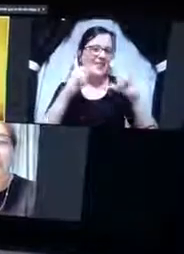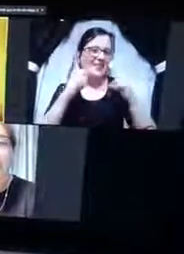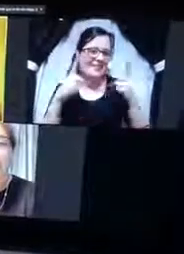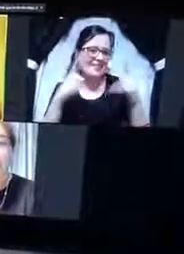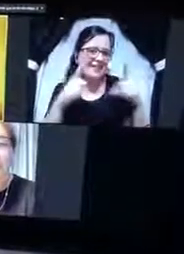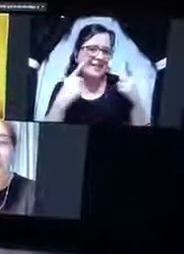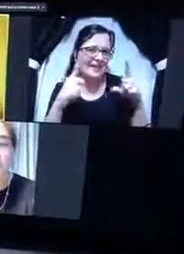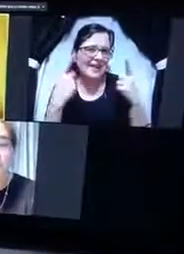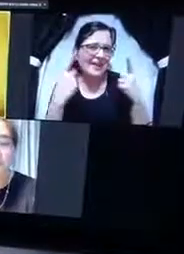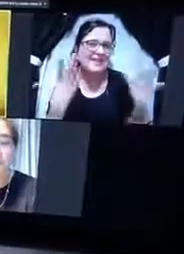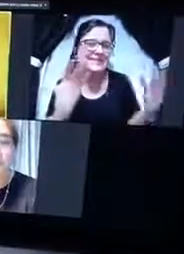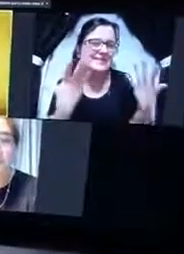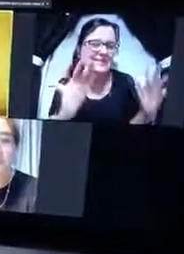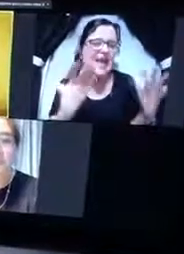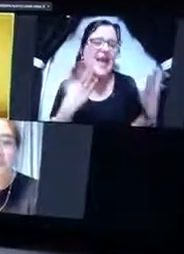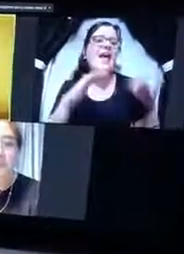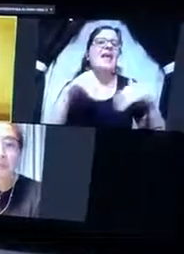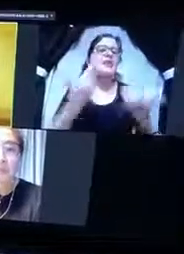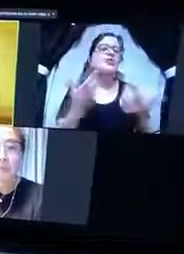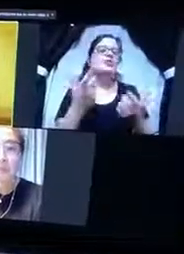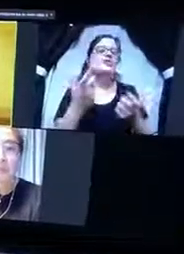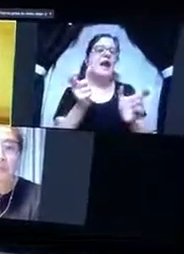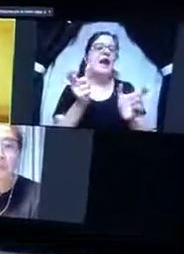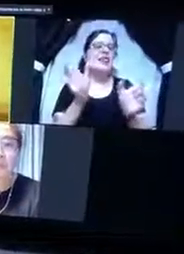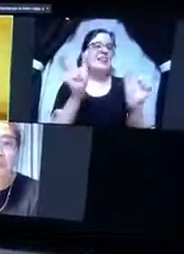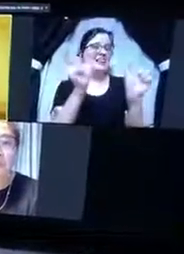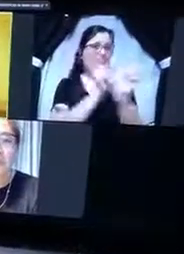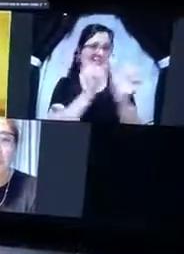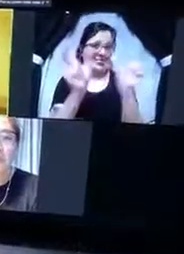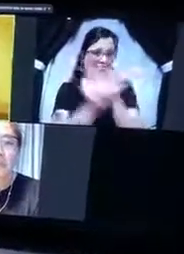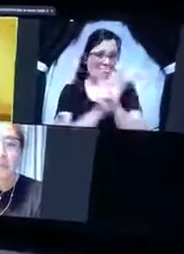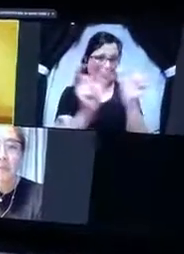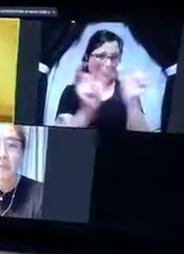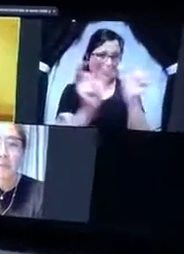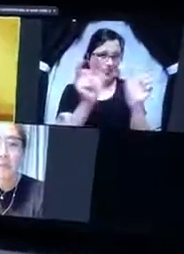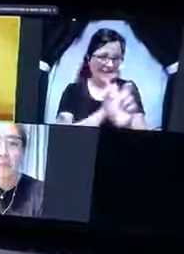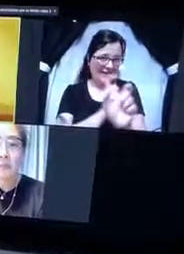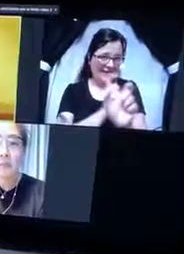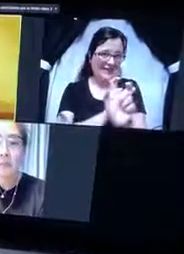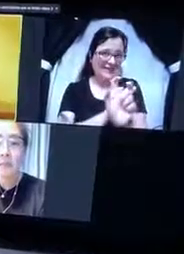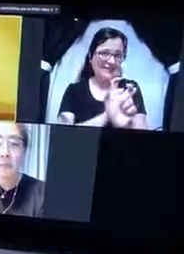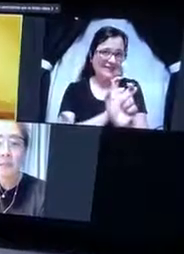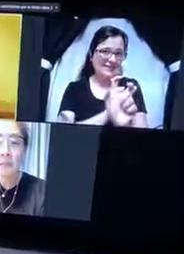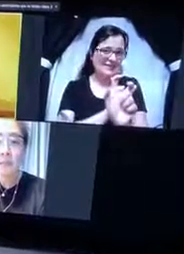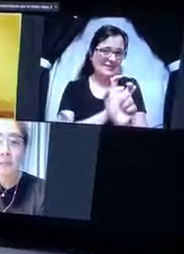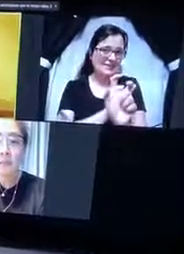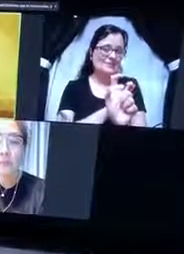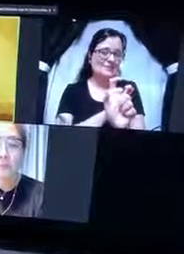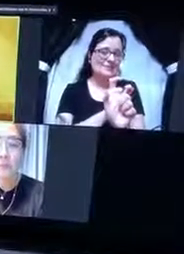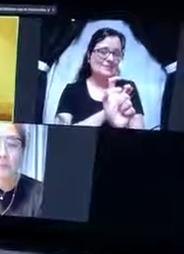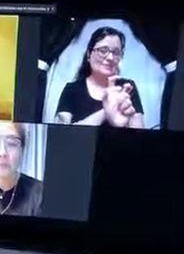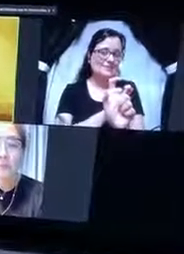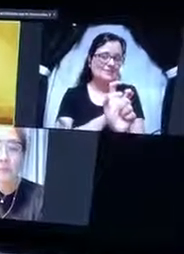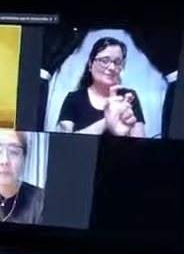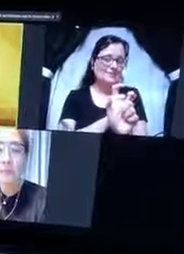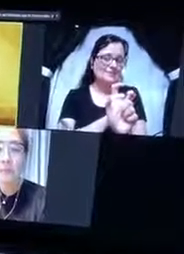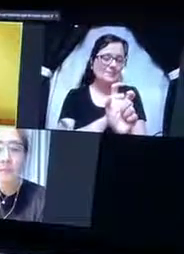estimulación de estructuras sintácticas y no en cuestiones reales, a veces logogenia